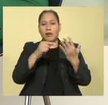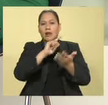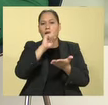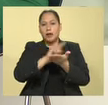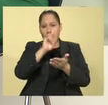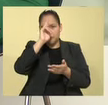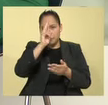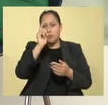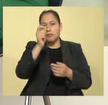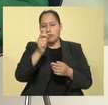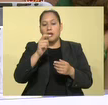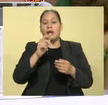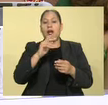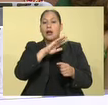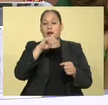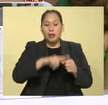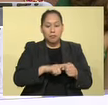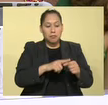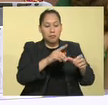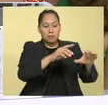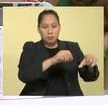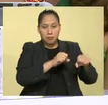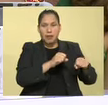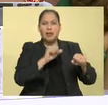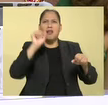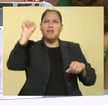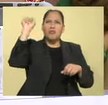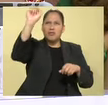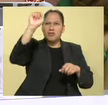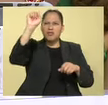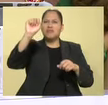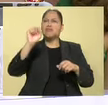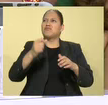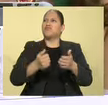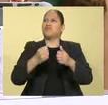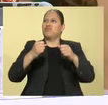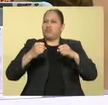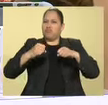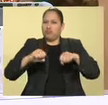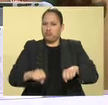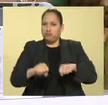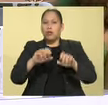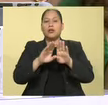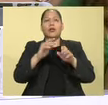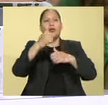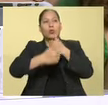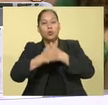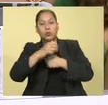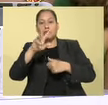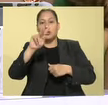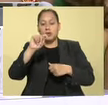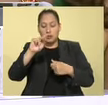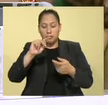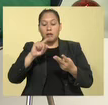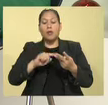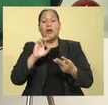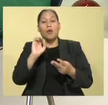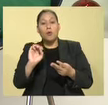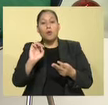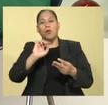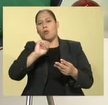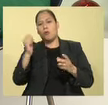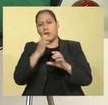utilización de animales en protestas marchas plantones concursos de televisión o cualquier otro